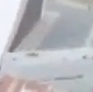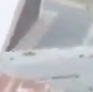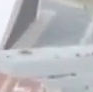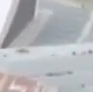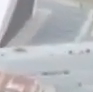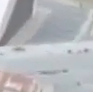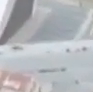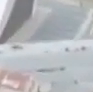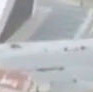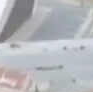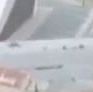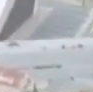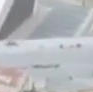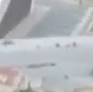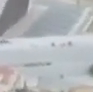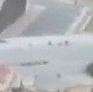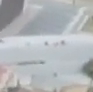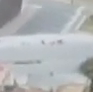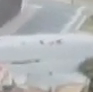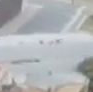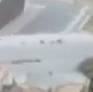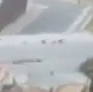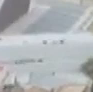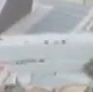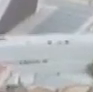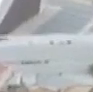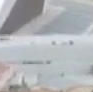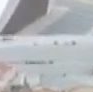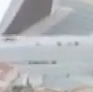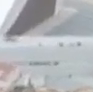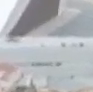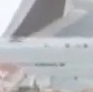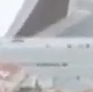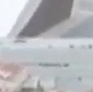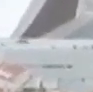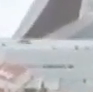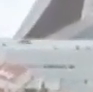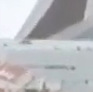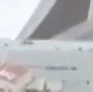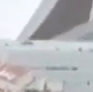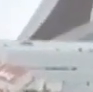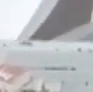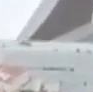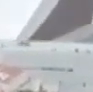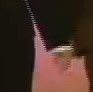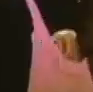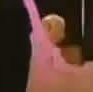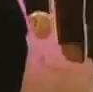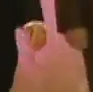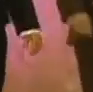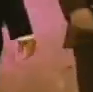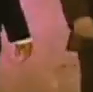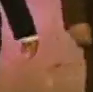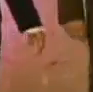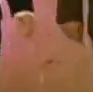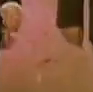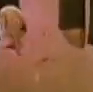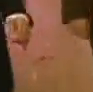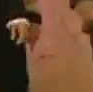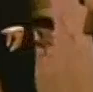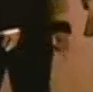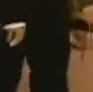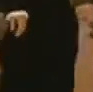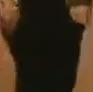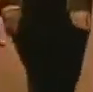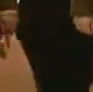Justicia y Paz. Sesión general en jefe, Vladimir Padrón López, vicepresidente sectorial de Soberanía Política, Teoría y Paz, y ministro